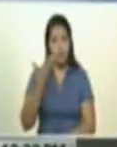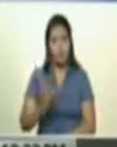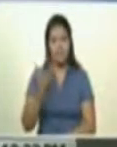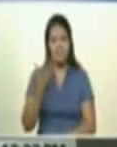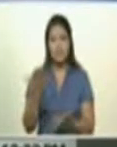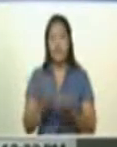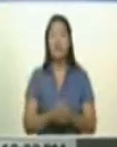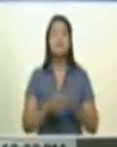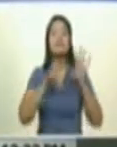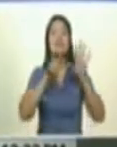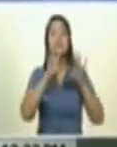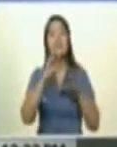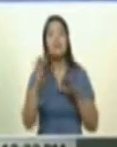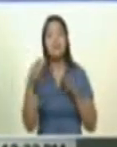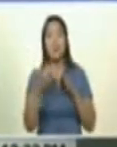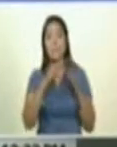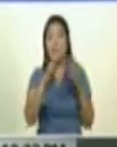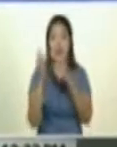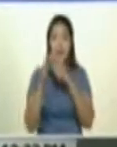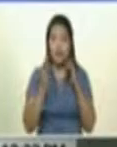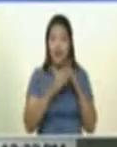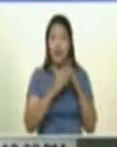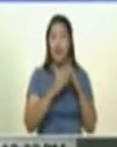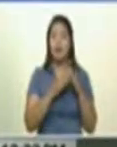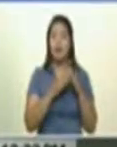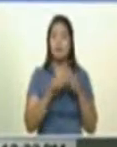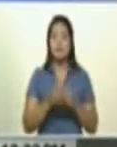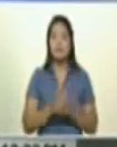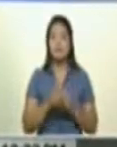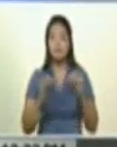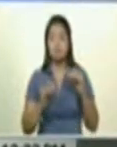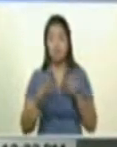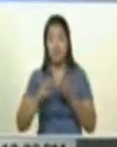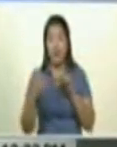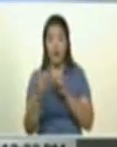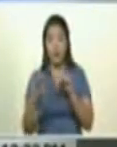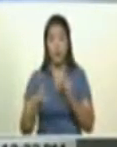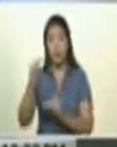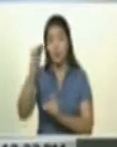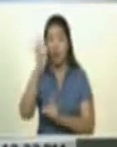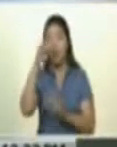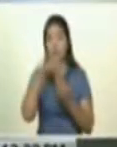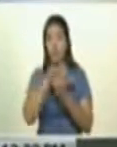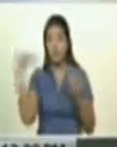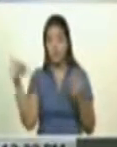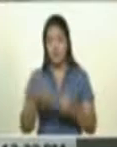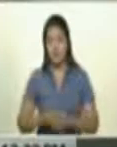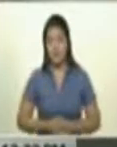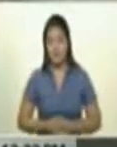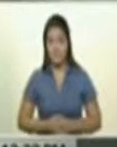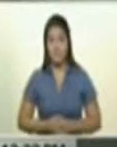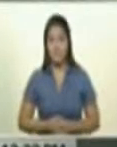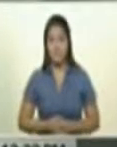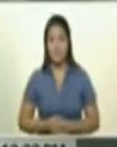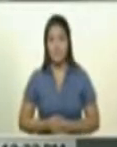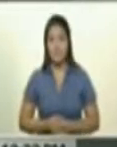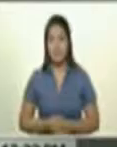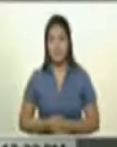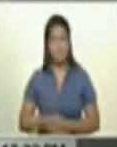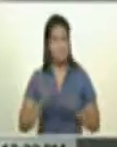de 700 mil hogares en 1999 a 4 millones 300 mil en 2015. En este